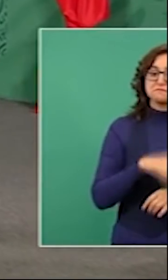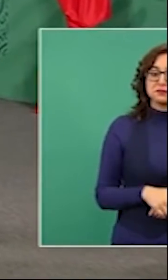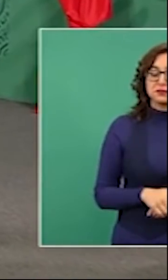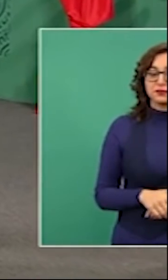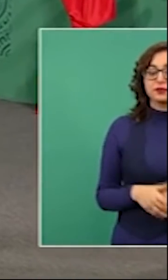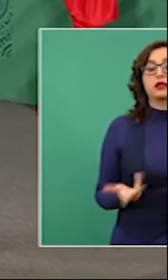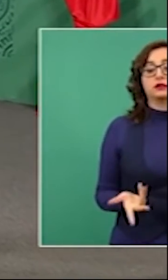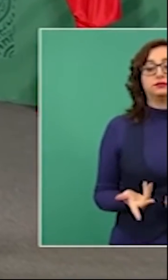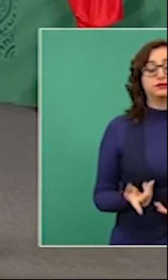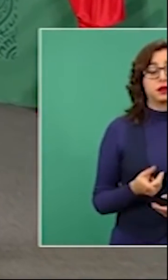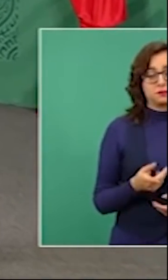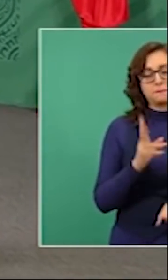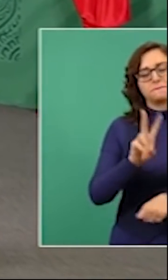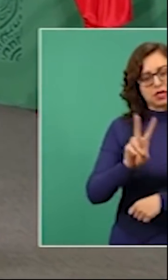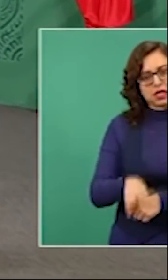Corresponde al INE hacerlo.